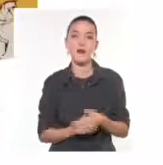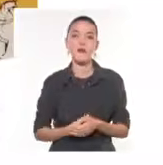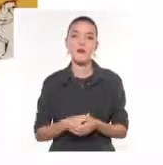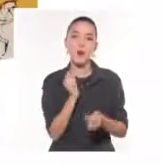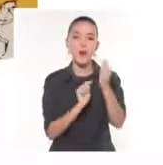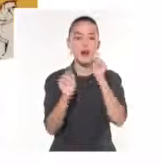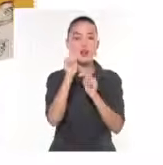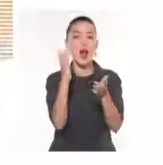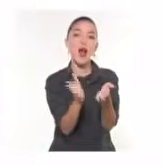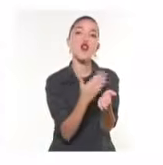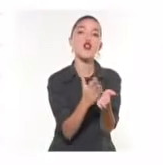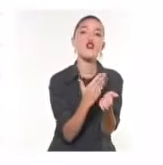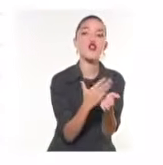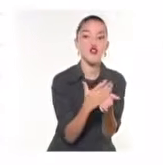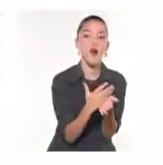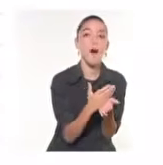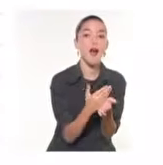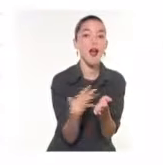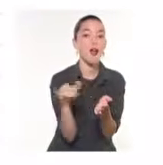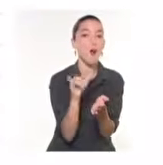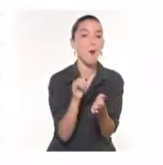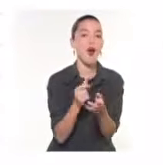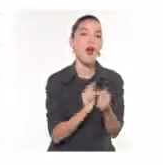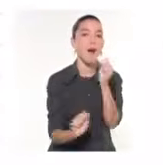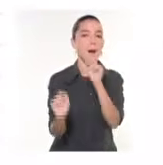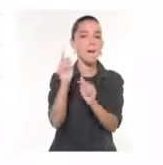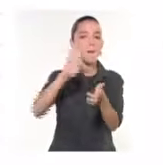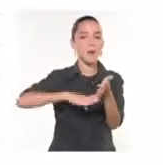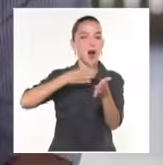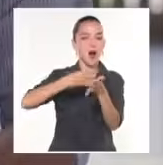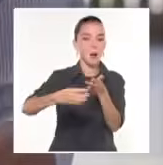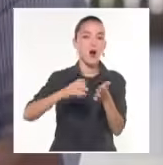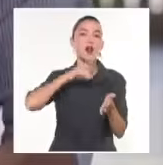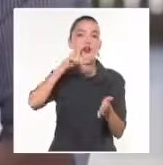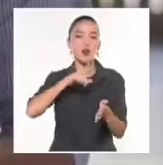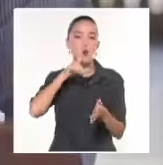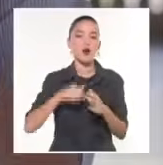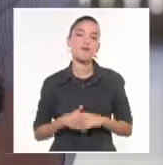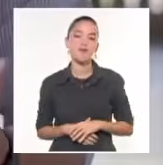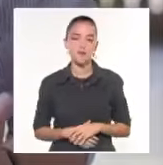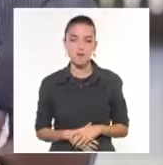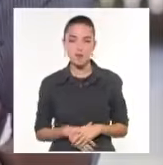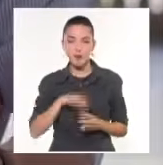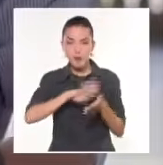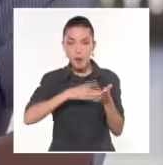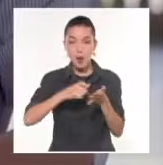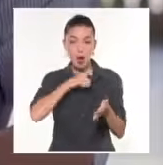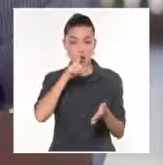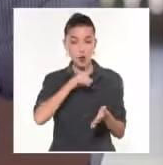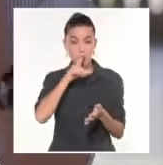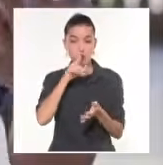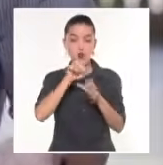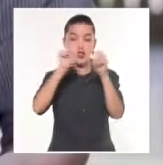Zarzuela, es también el primer modelo de lenguaje creado en Cuba. Un modelo de lenguaje es un sistema computacional